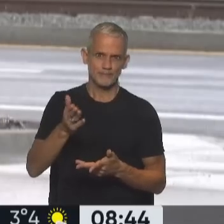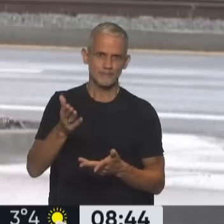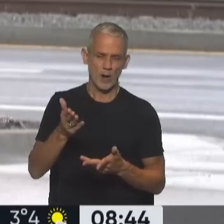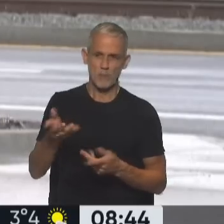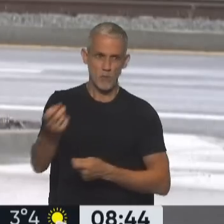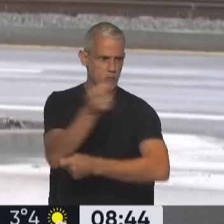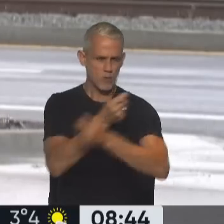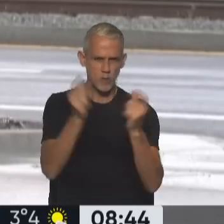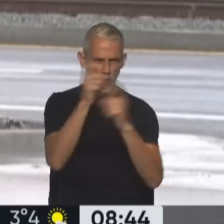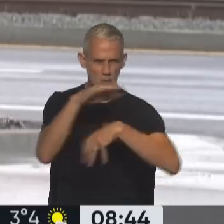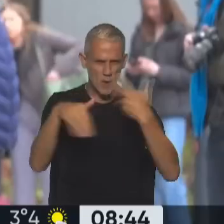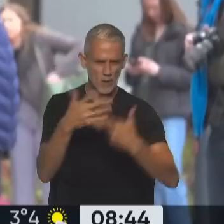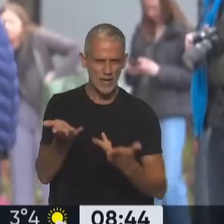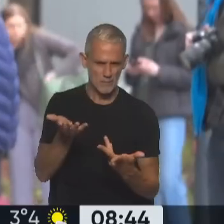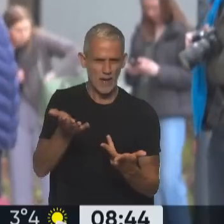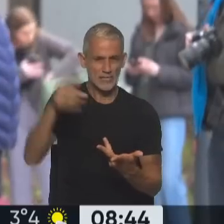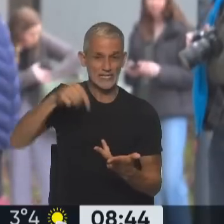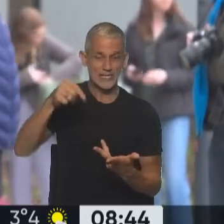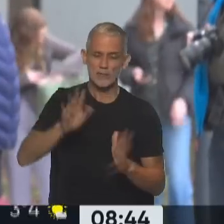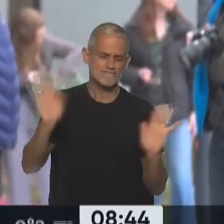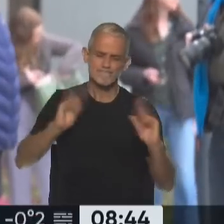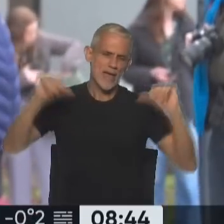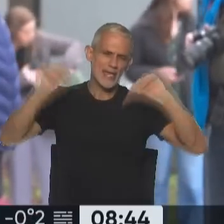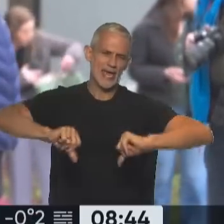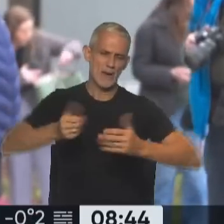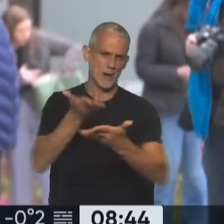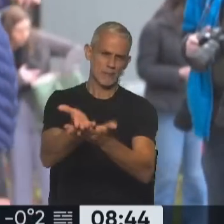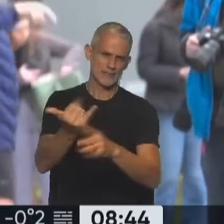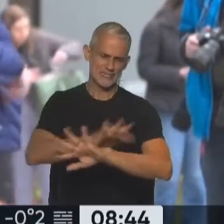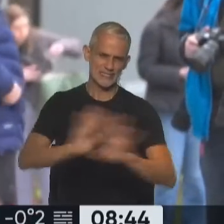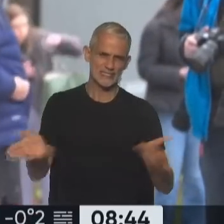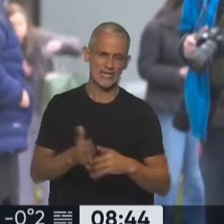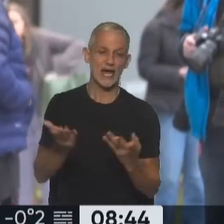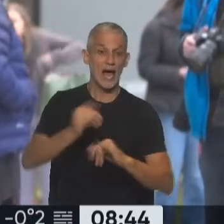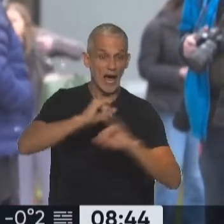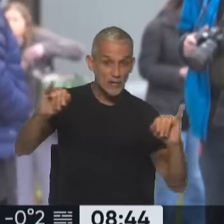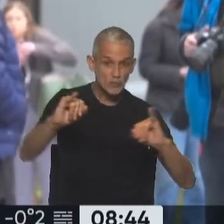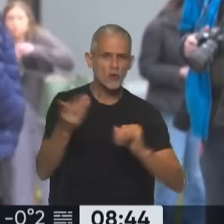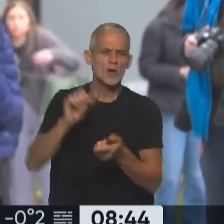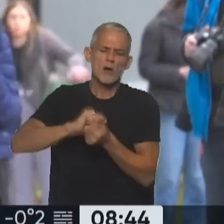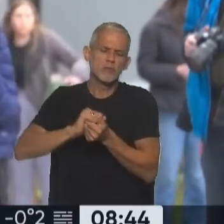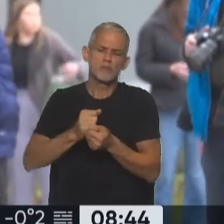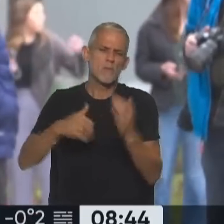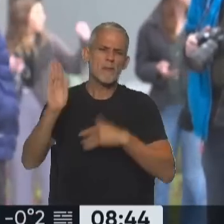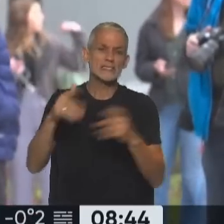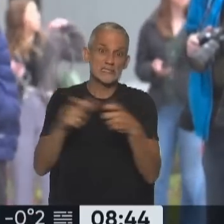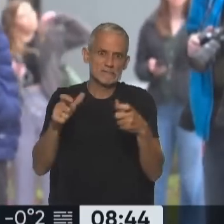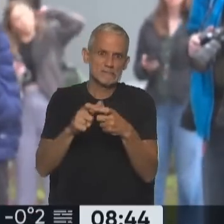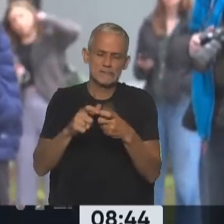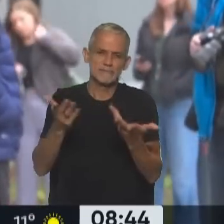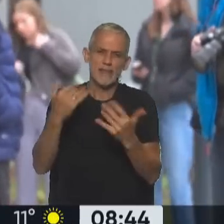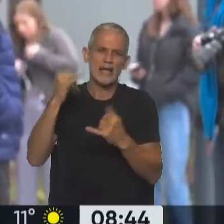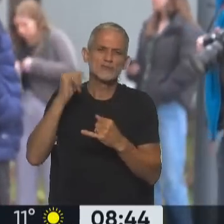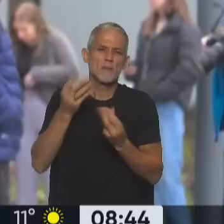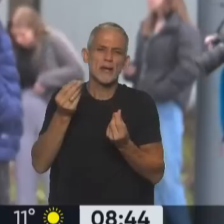muy fuerte que vivió este banco y por lo cual ahora se declara en quiebra, es que terminó anunciando la emisión de más acciones para levantar